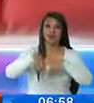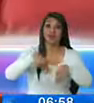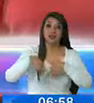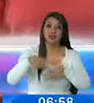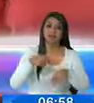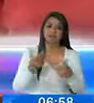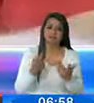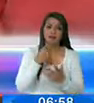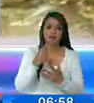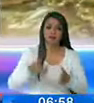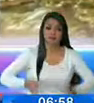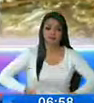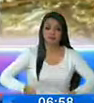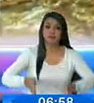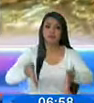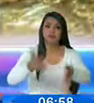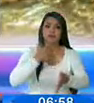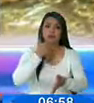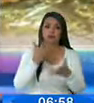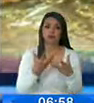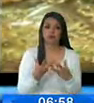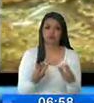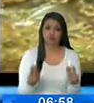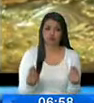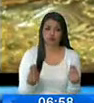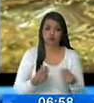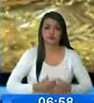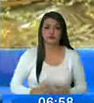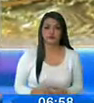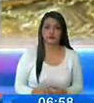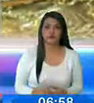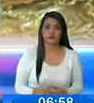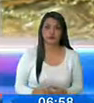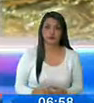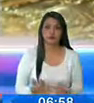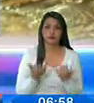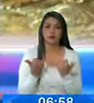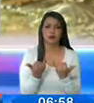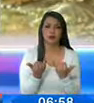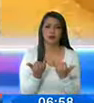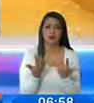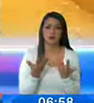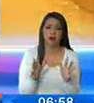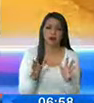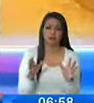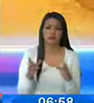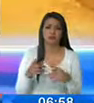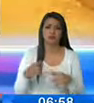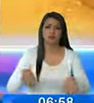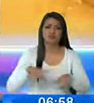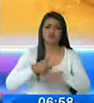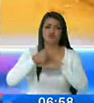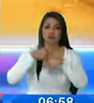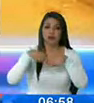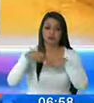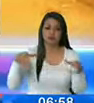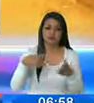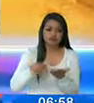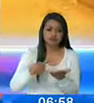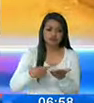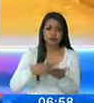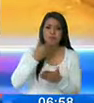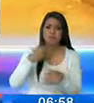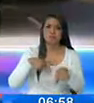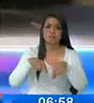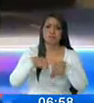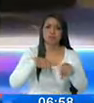a este tramo de la ciudad. Y la Rolando Pareja, vamos a tomar unas acciones, unas medidas para mejorar la circulación